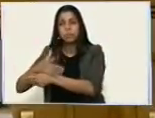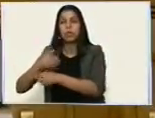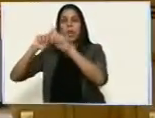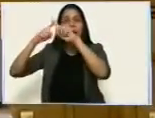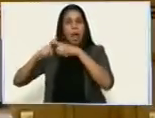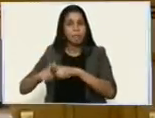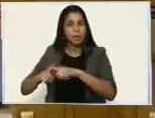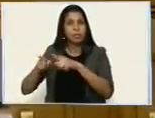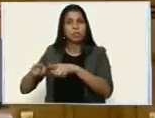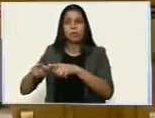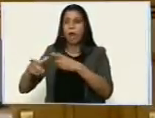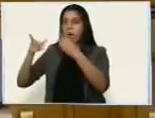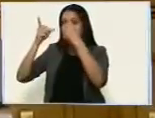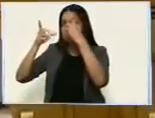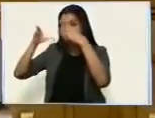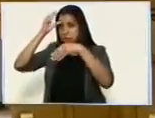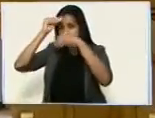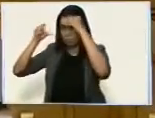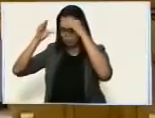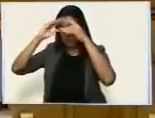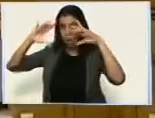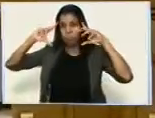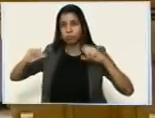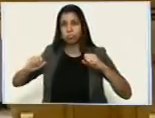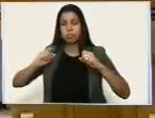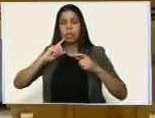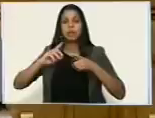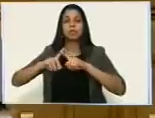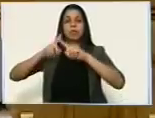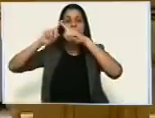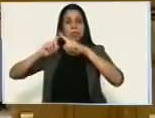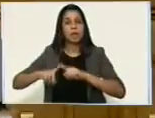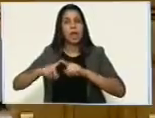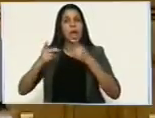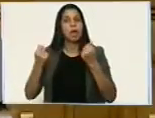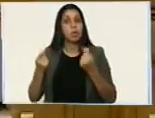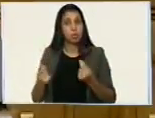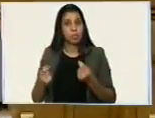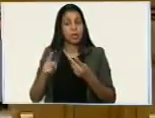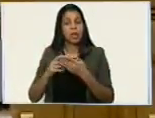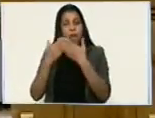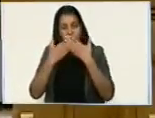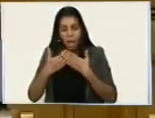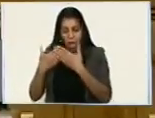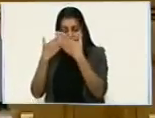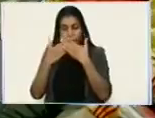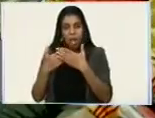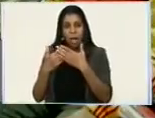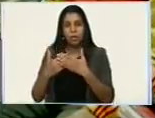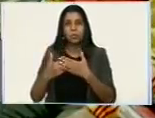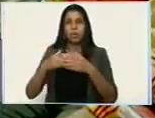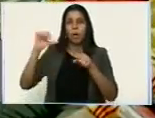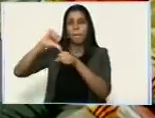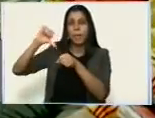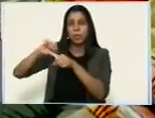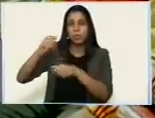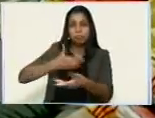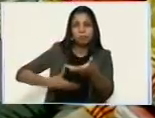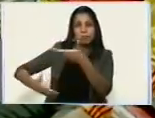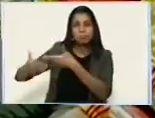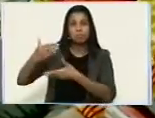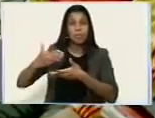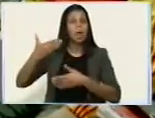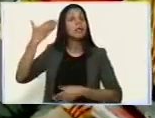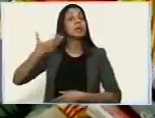donde se capacitó en estudios macroeconómicos, en estudios de mercados petroleros, que eso es estratégico y es